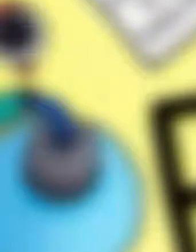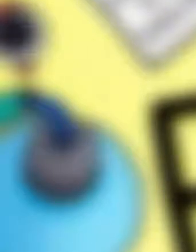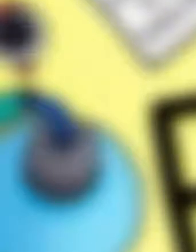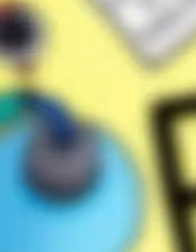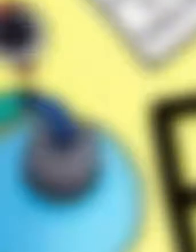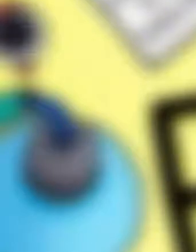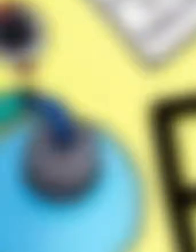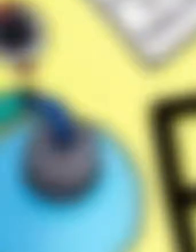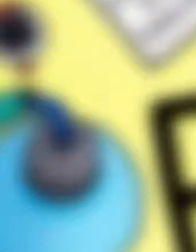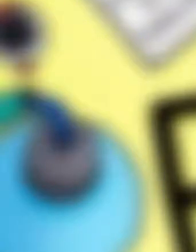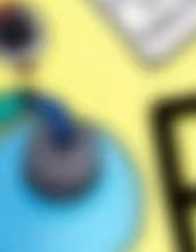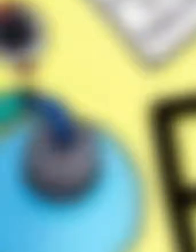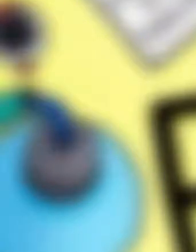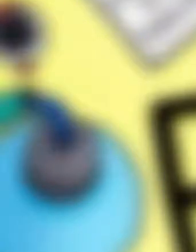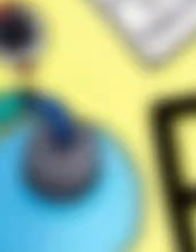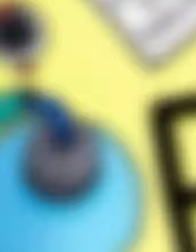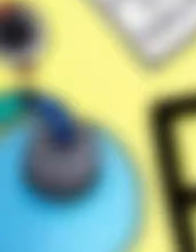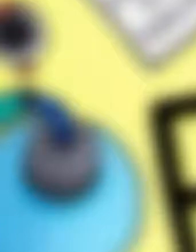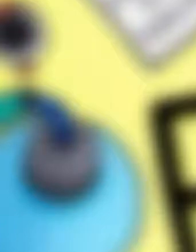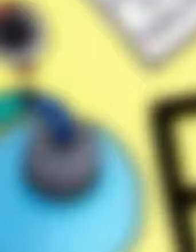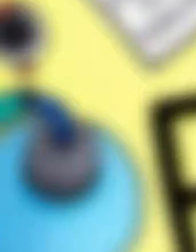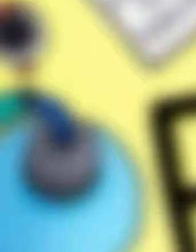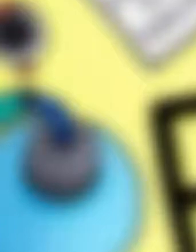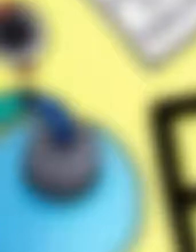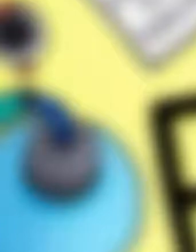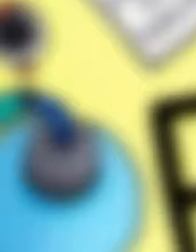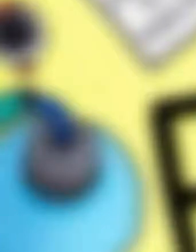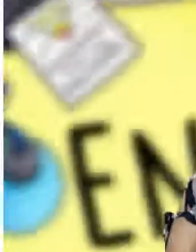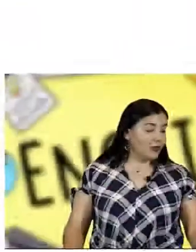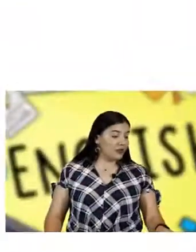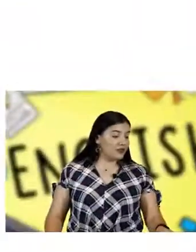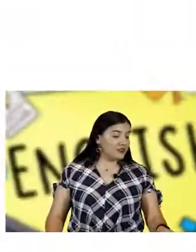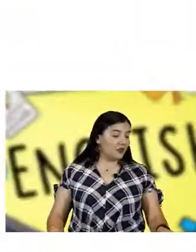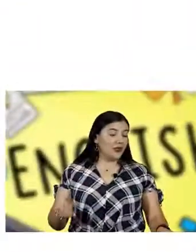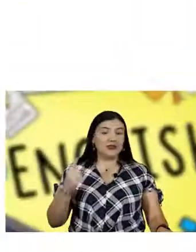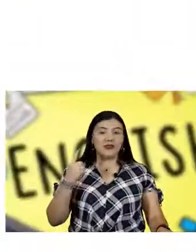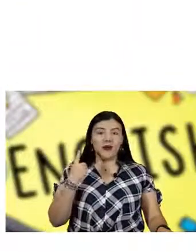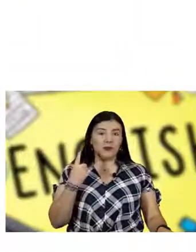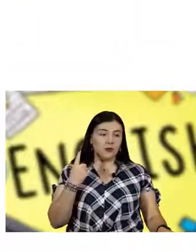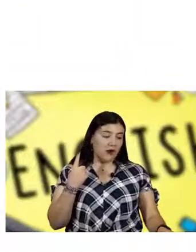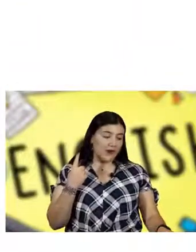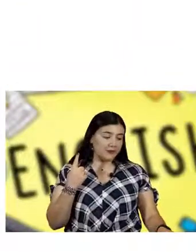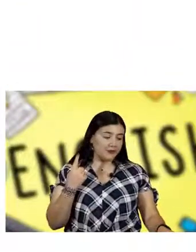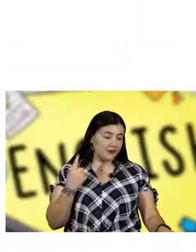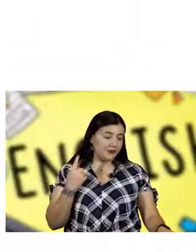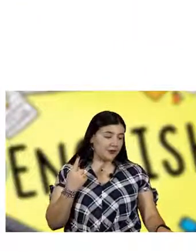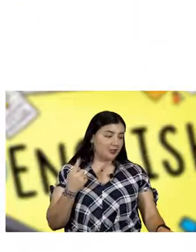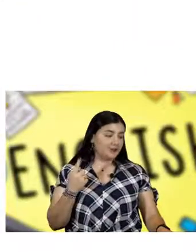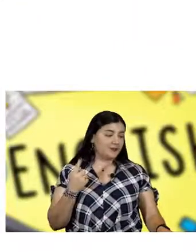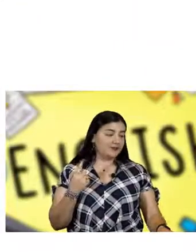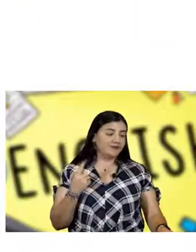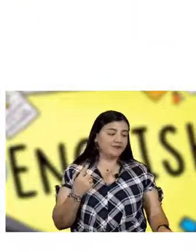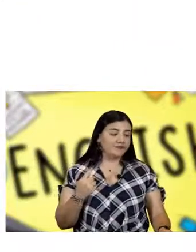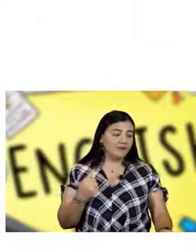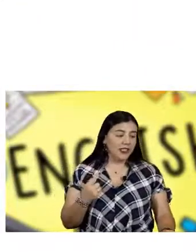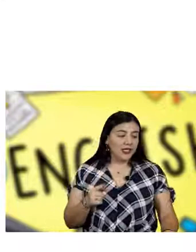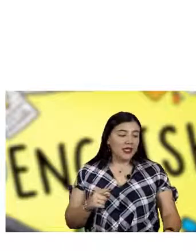start. So we're going to talk about body parts. So we're going to start with number 1,